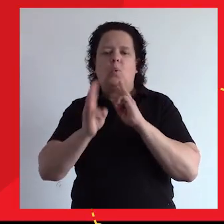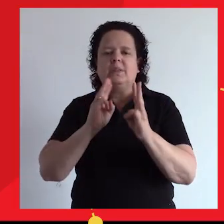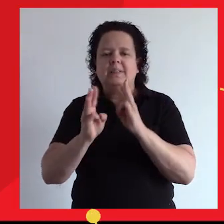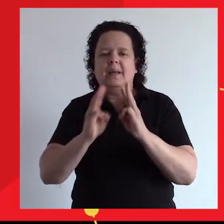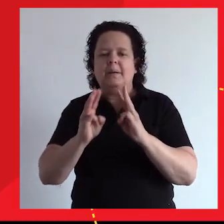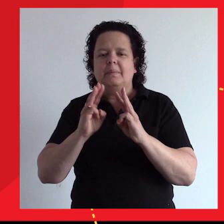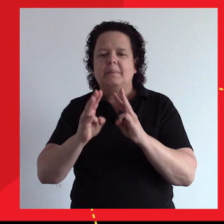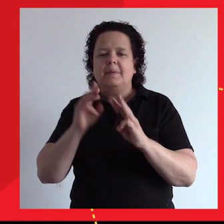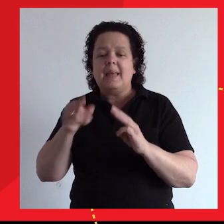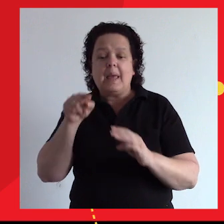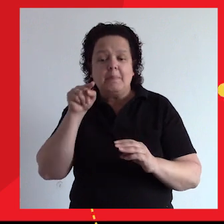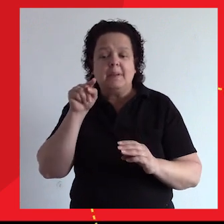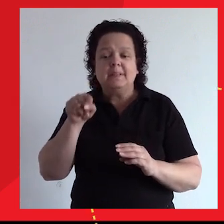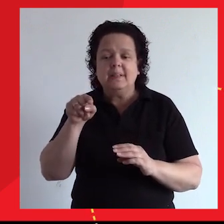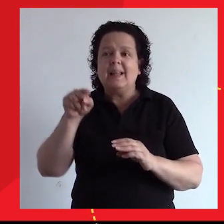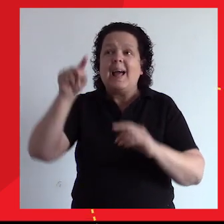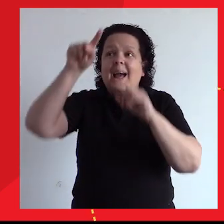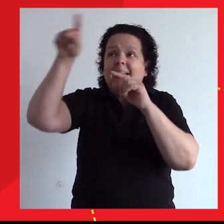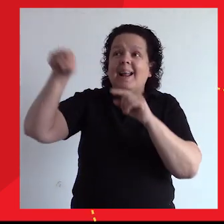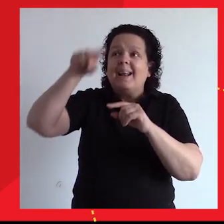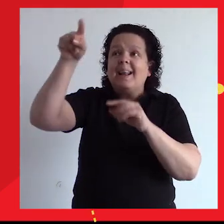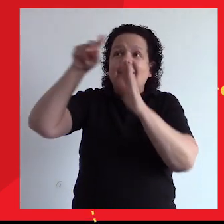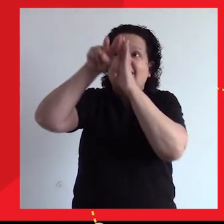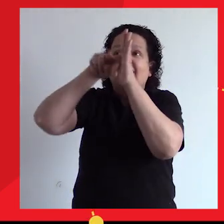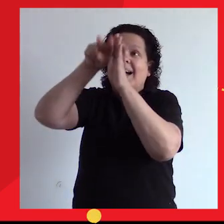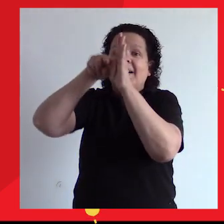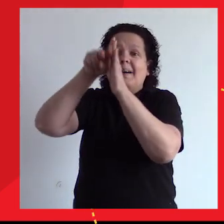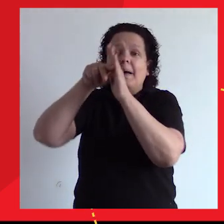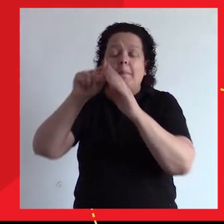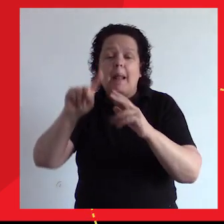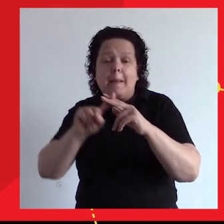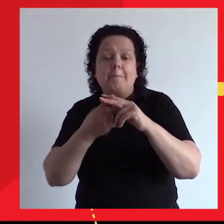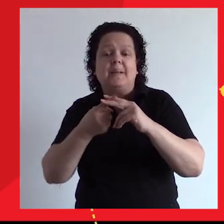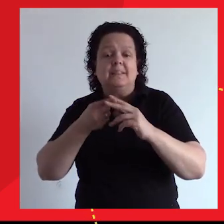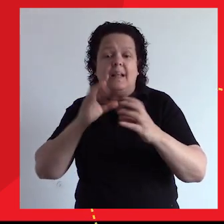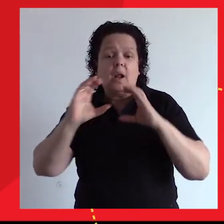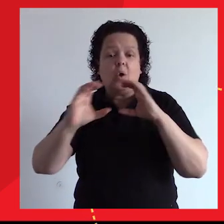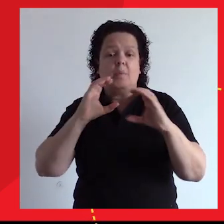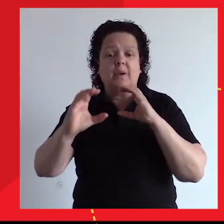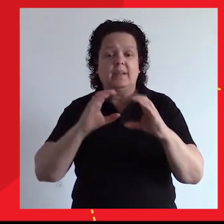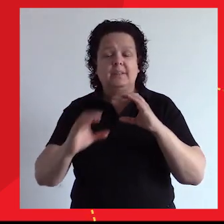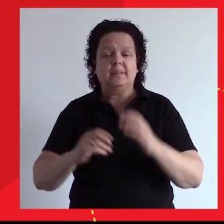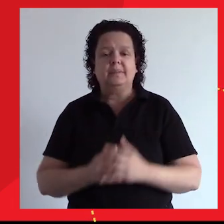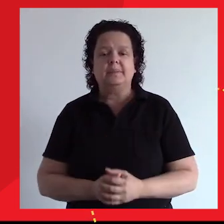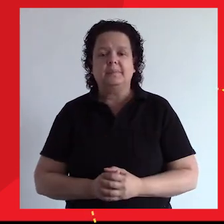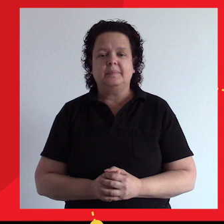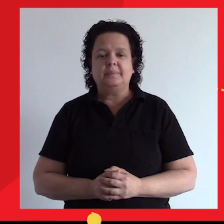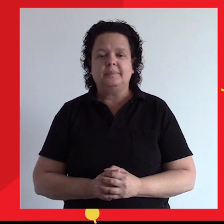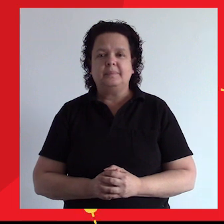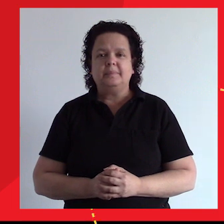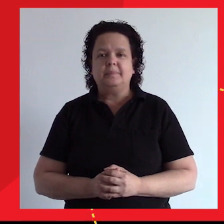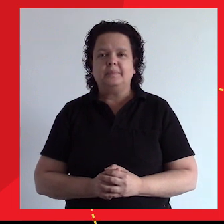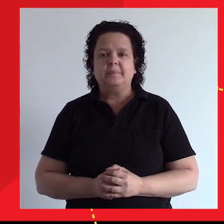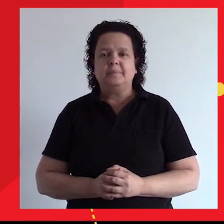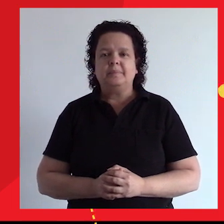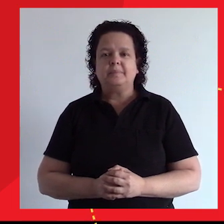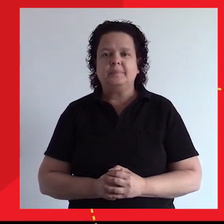el chat en WhatsApp y presione el icono de cámara para iniciar la videollamada.